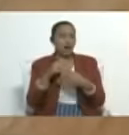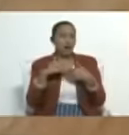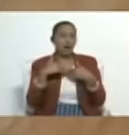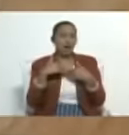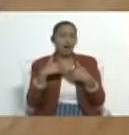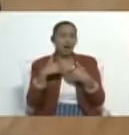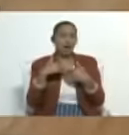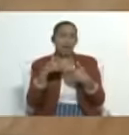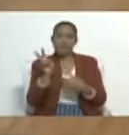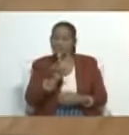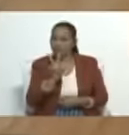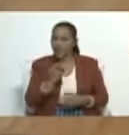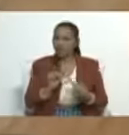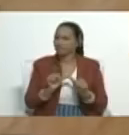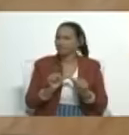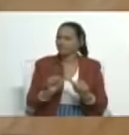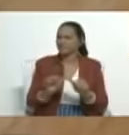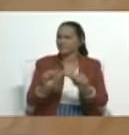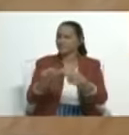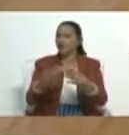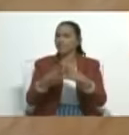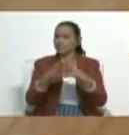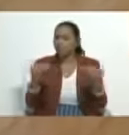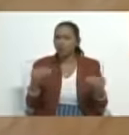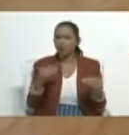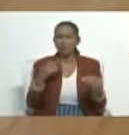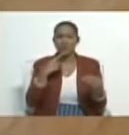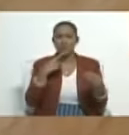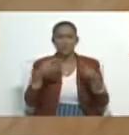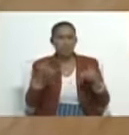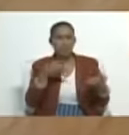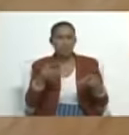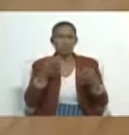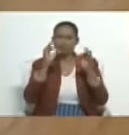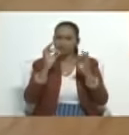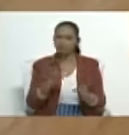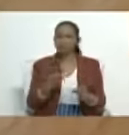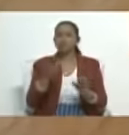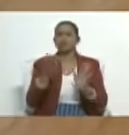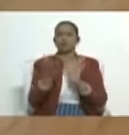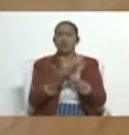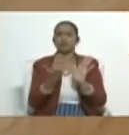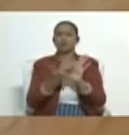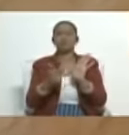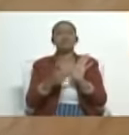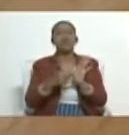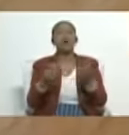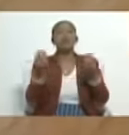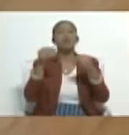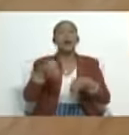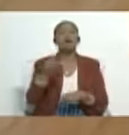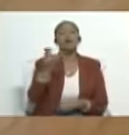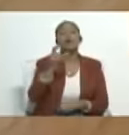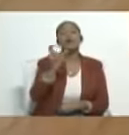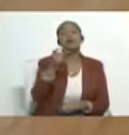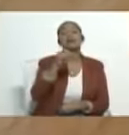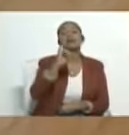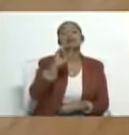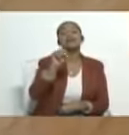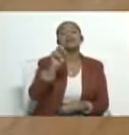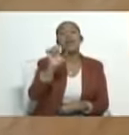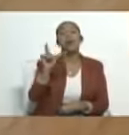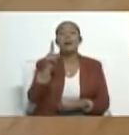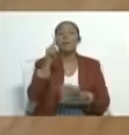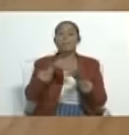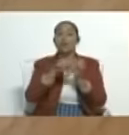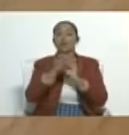los mecanismos diplomáticos para hacer valer el único instrumento que es el Acuerdo de Ginebra de 1966 y